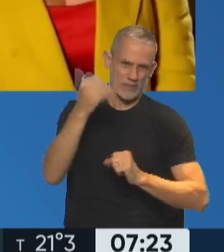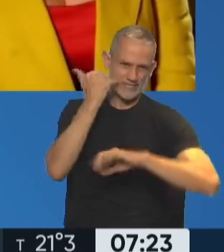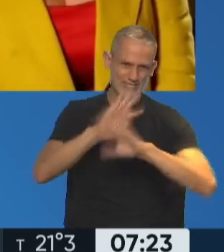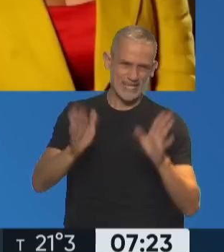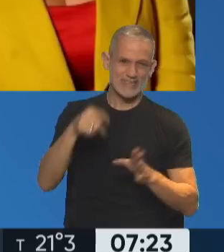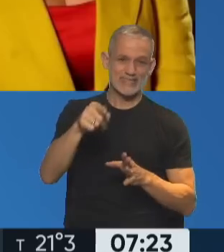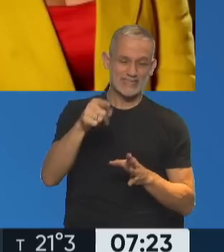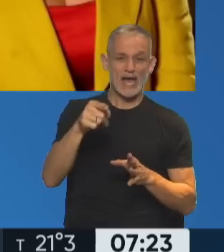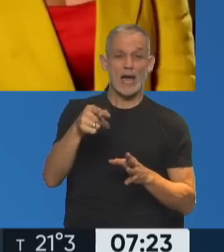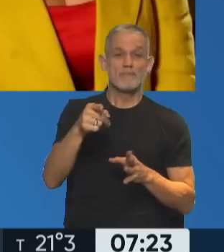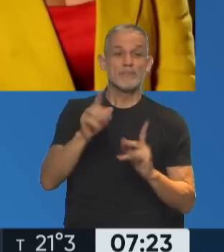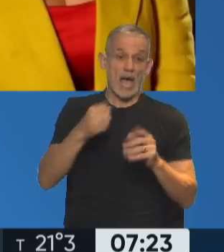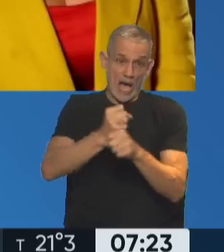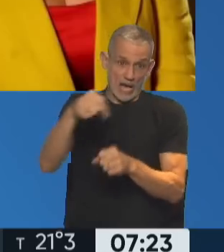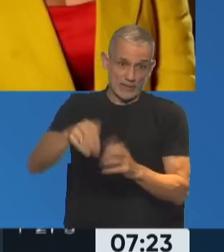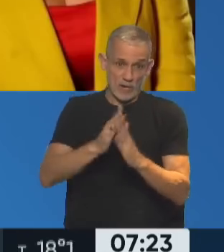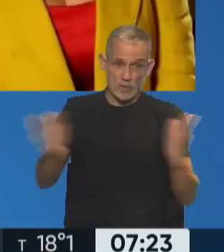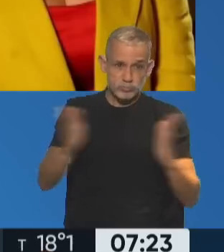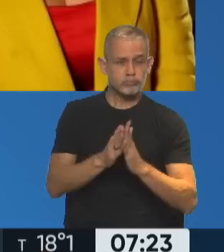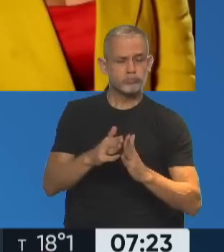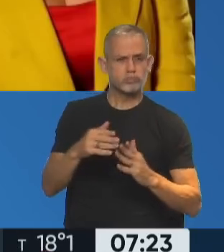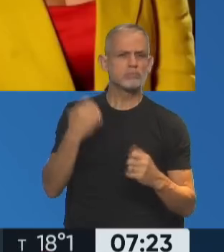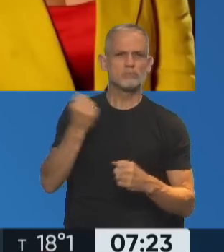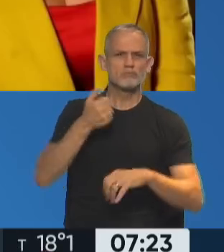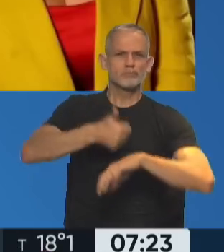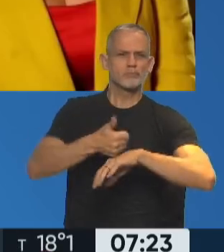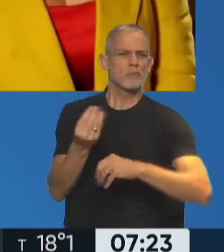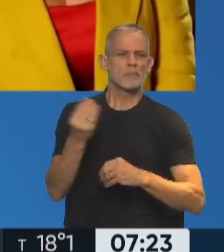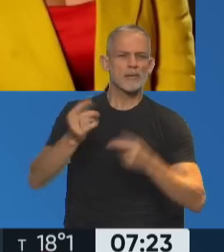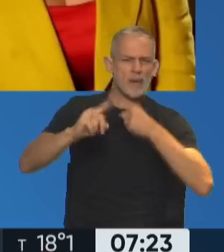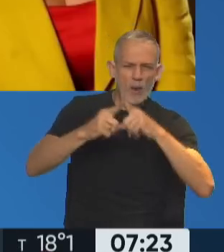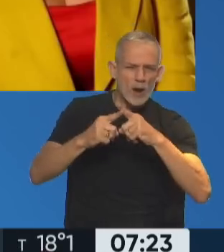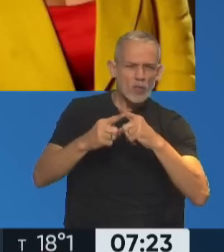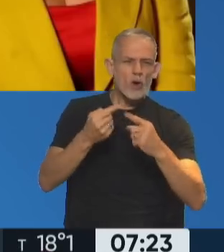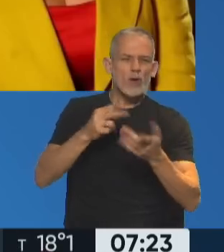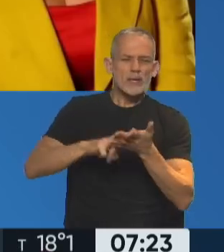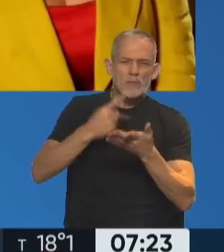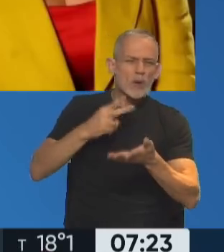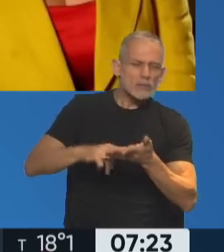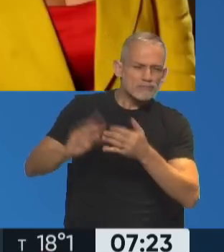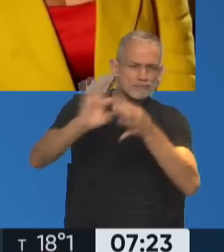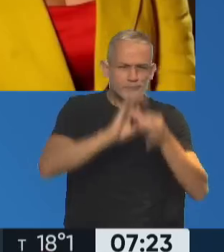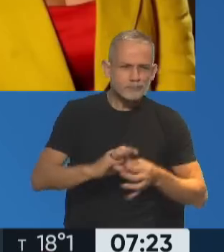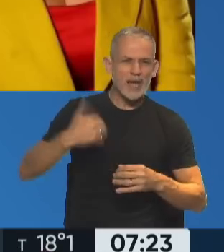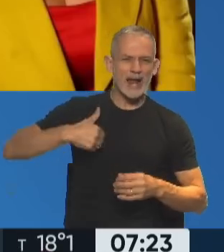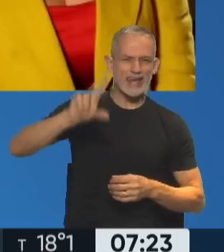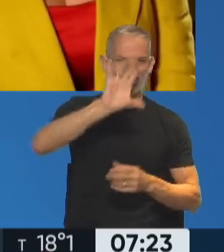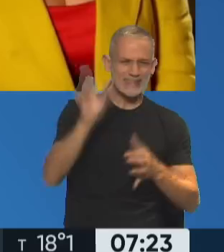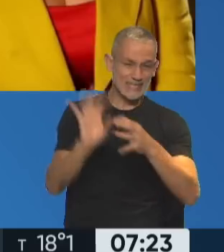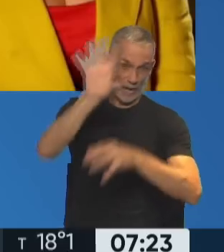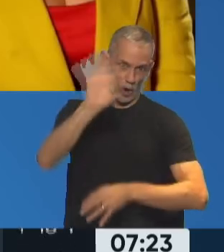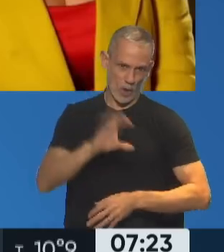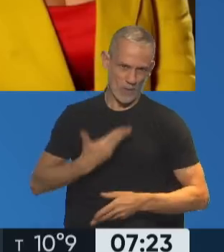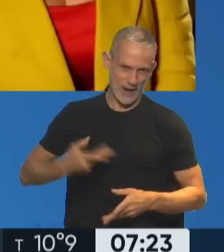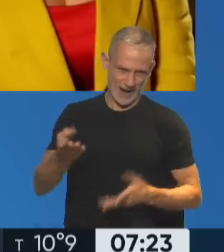dentro del Ministerio del Interior. Hasta ahora jugó un rol importante para acordar el nuevo consenso fiscal. Hacía recién Vero referencia a lo que ha sido su